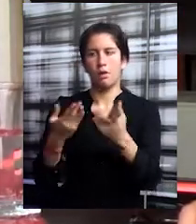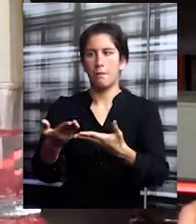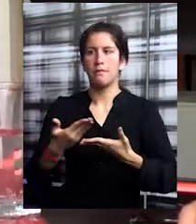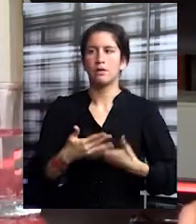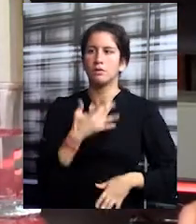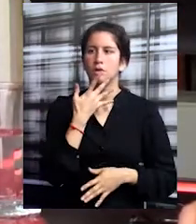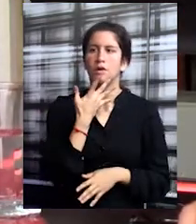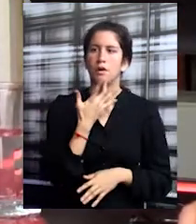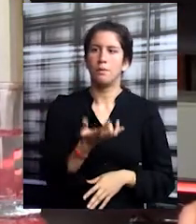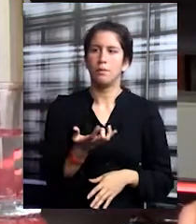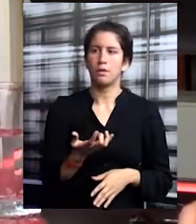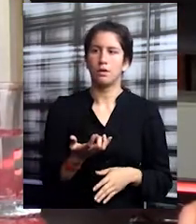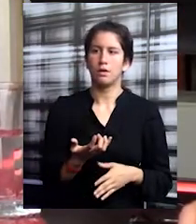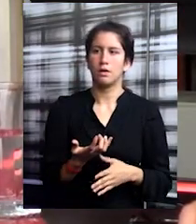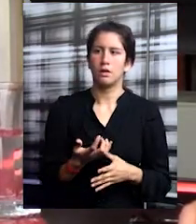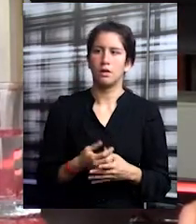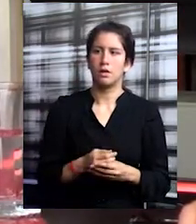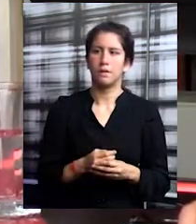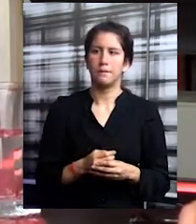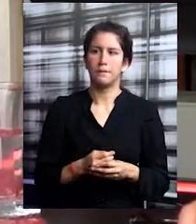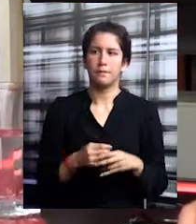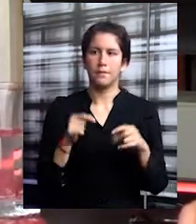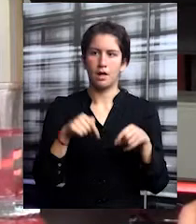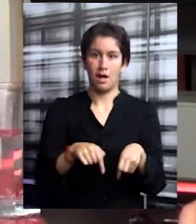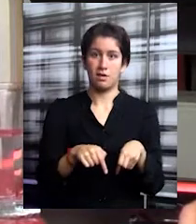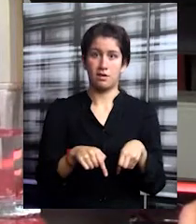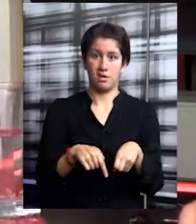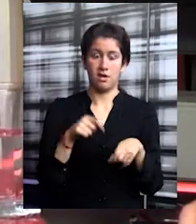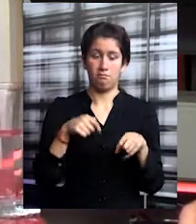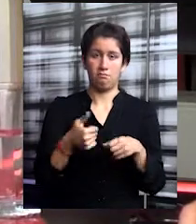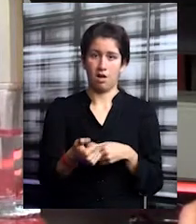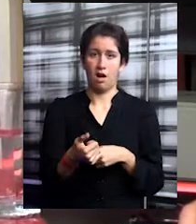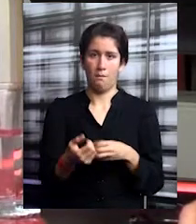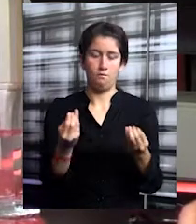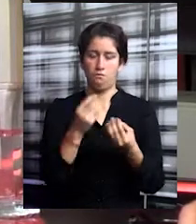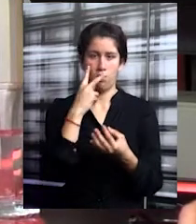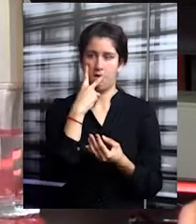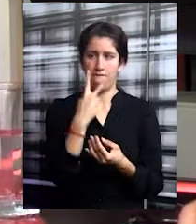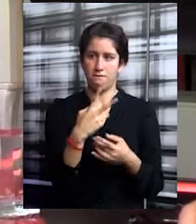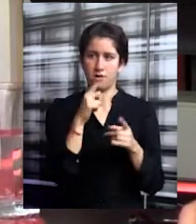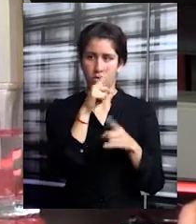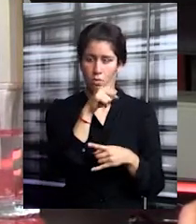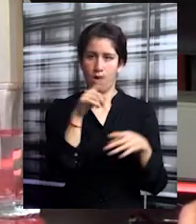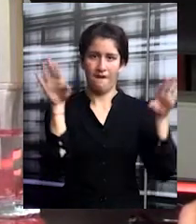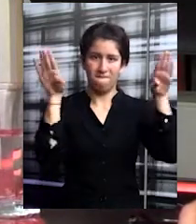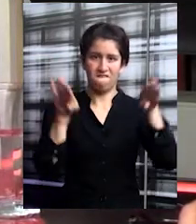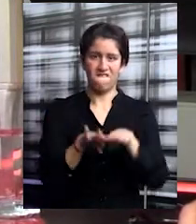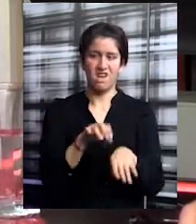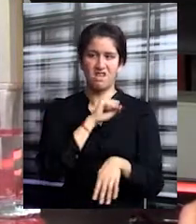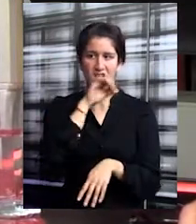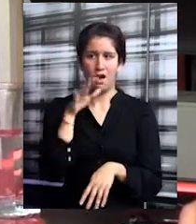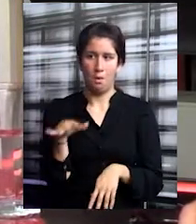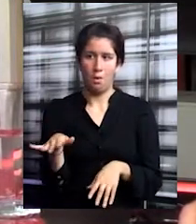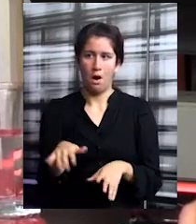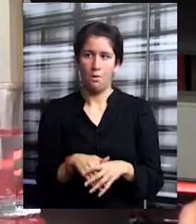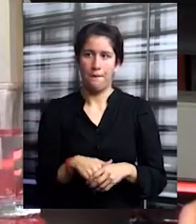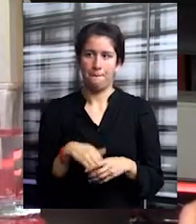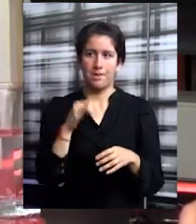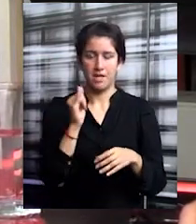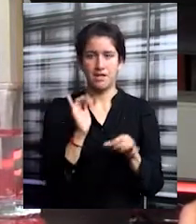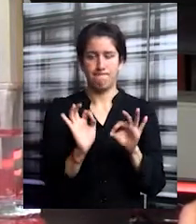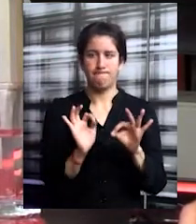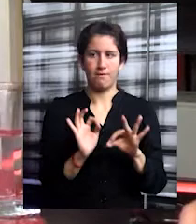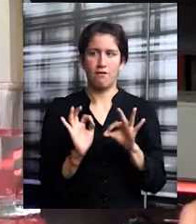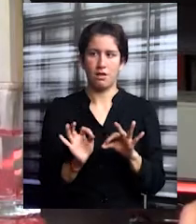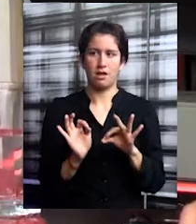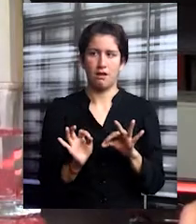estamos cosas, y aprovecho de enviar un saludo, este canal es muy visto, es muy visto en el Valle de la Concagua. Y efectivamente, el dar